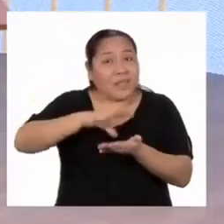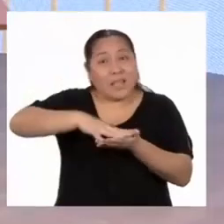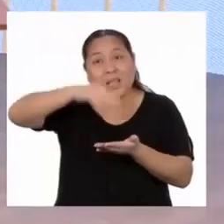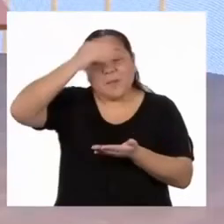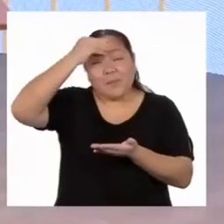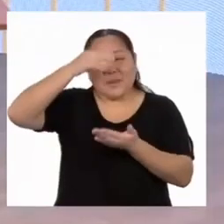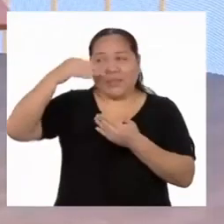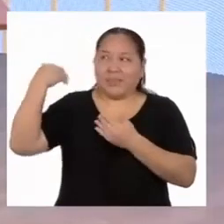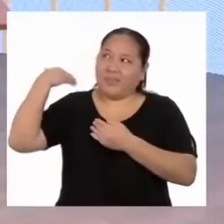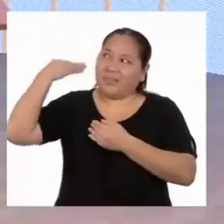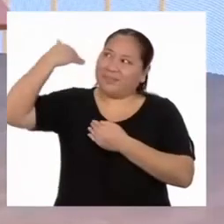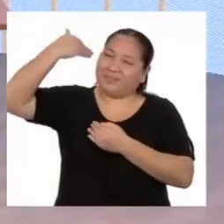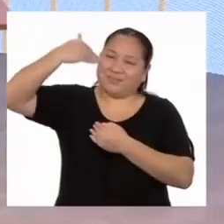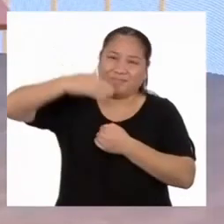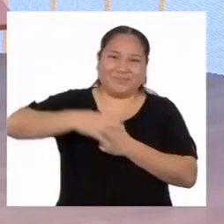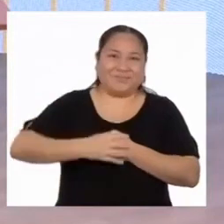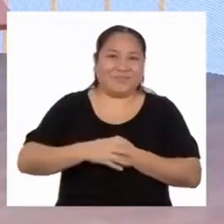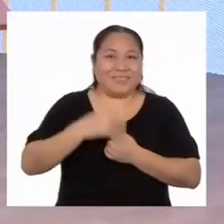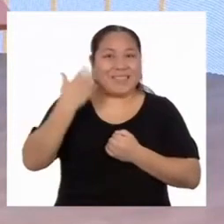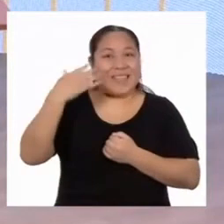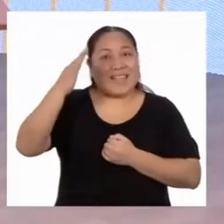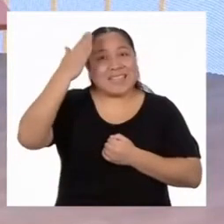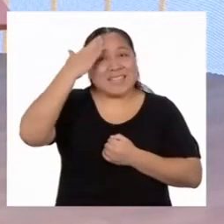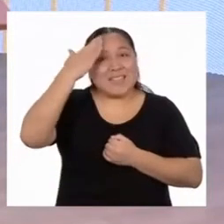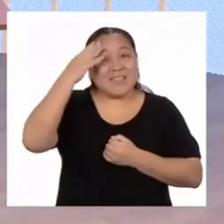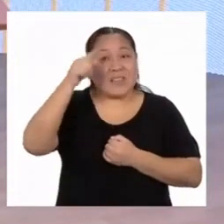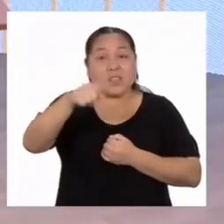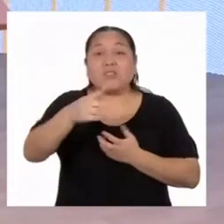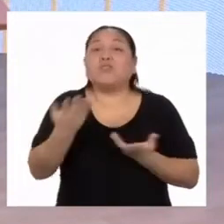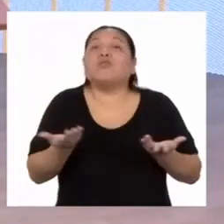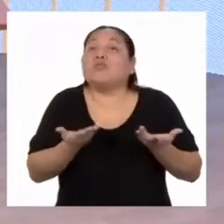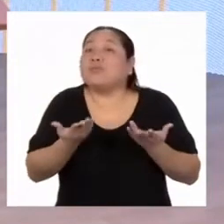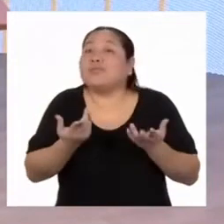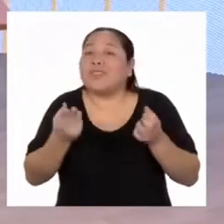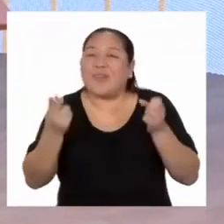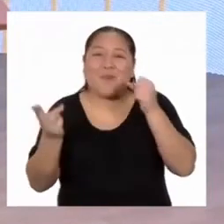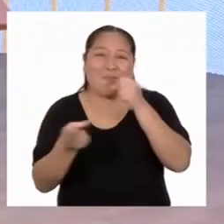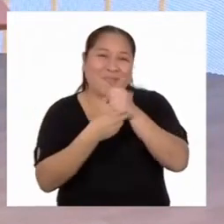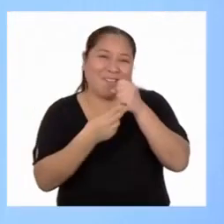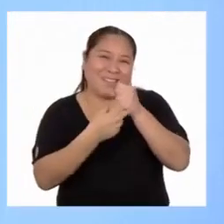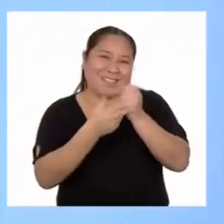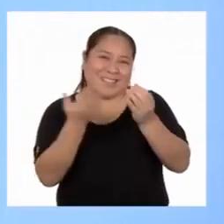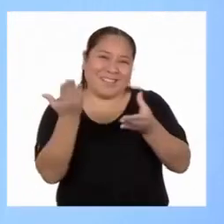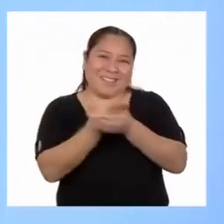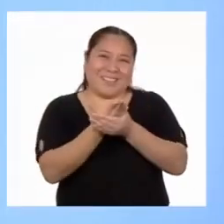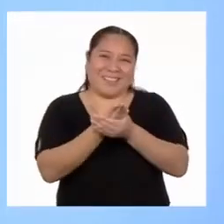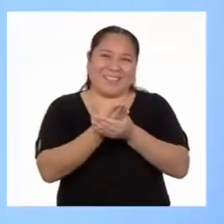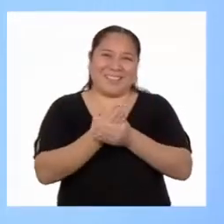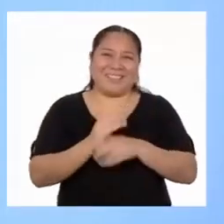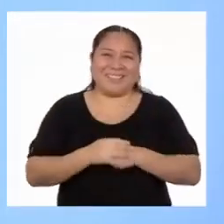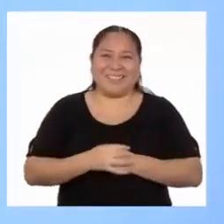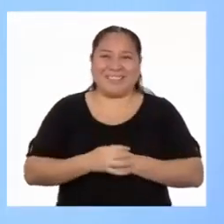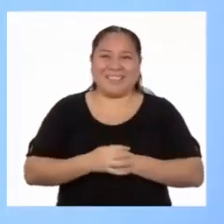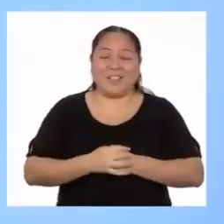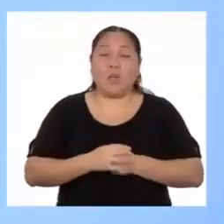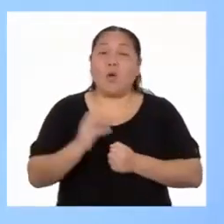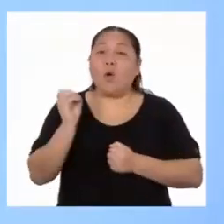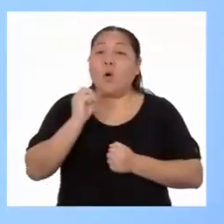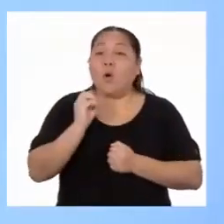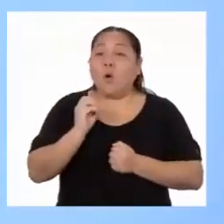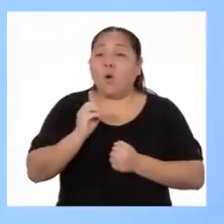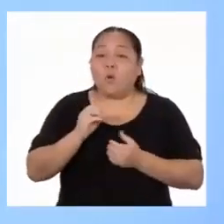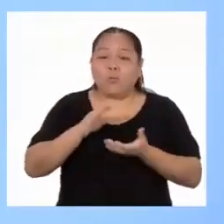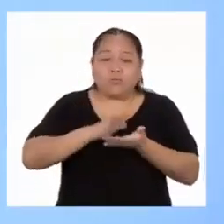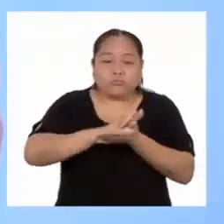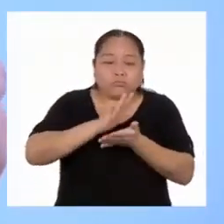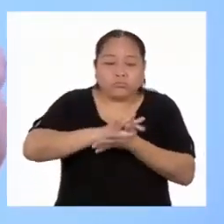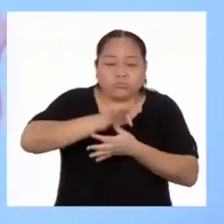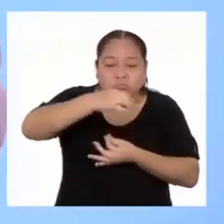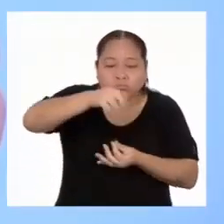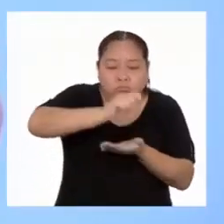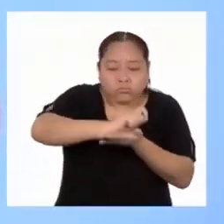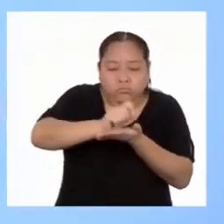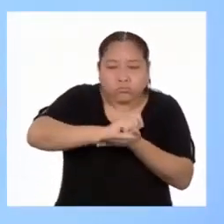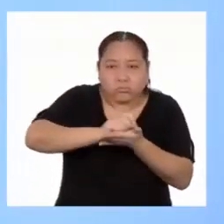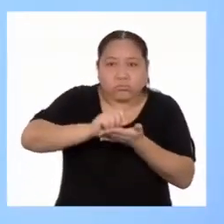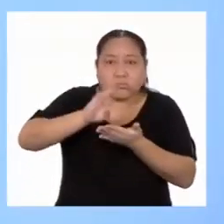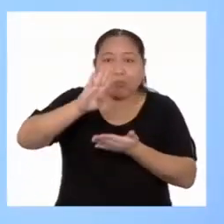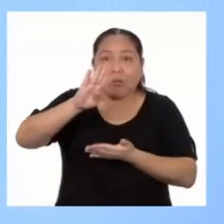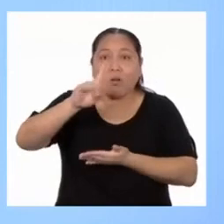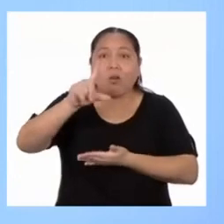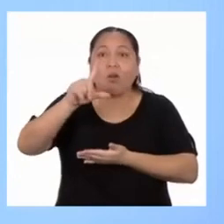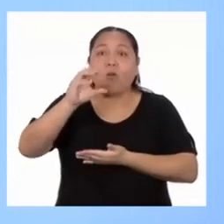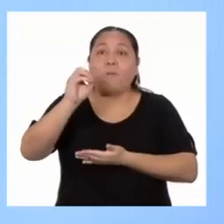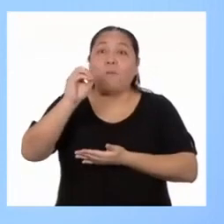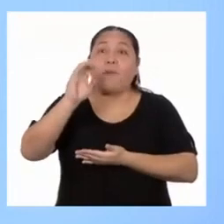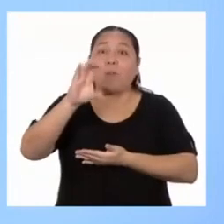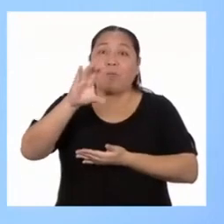aprendido. Ya saben, eso tiene que ir en el portafolio. O a un blog de análisis de texto que